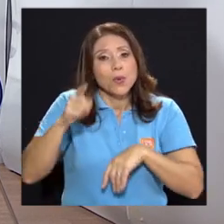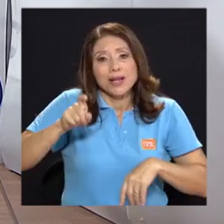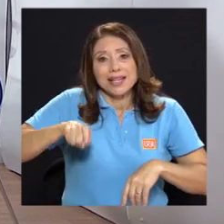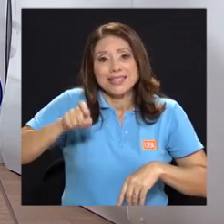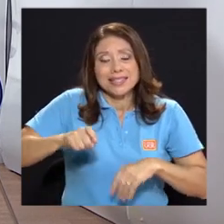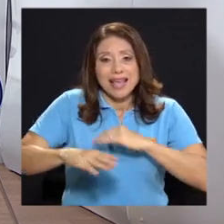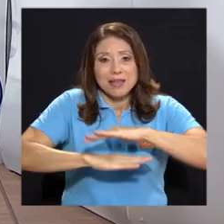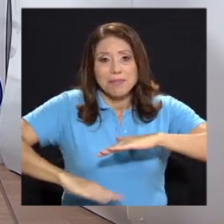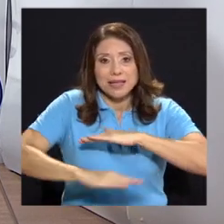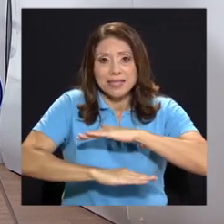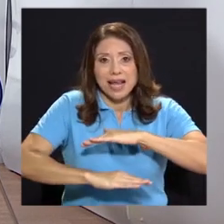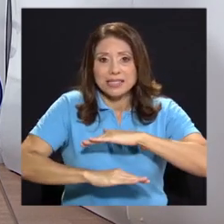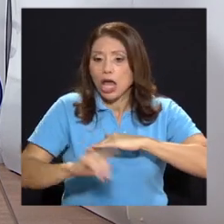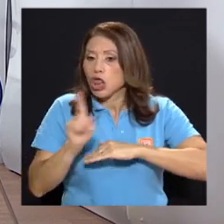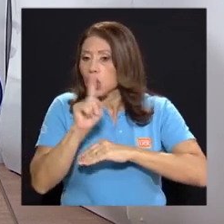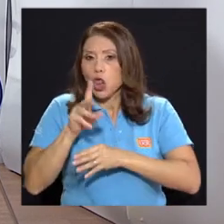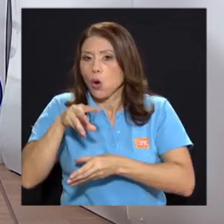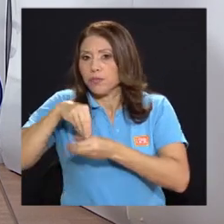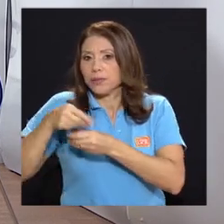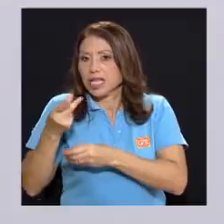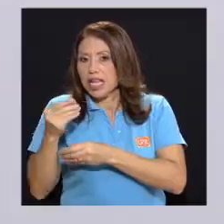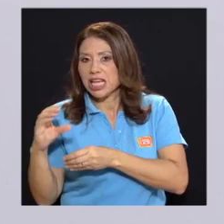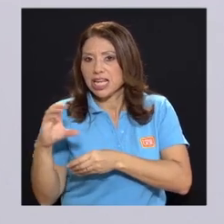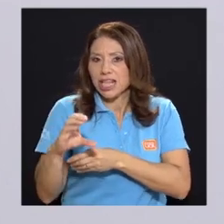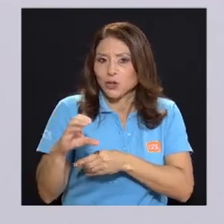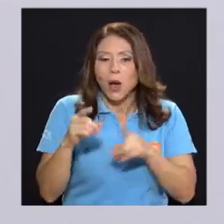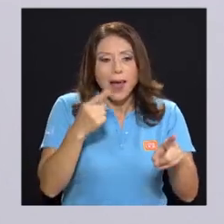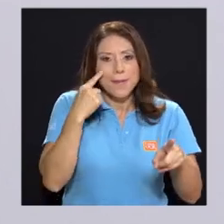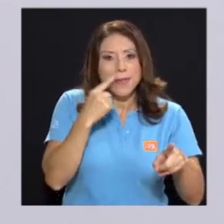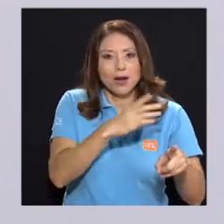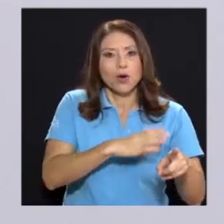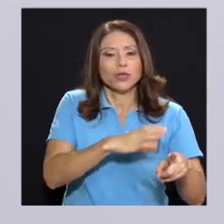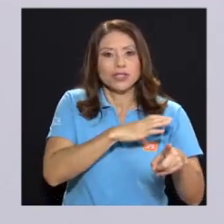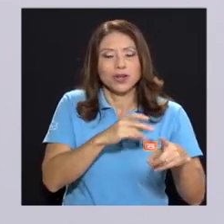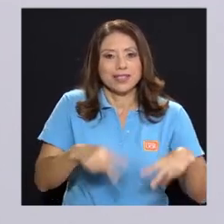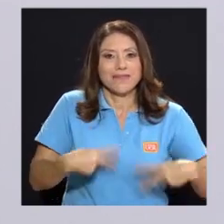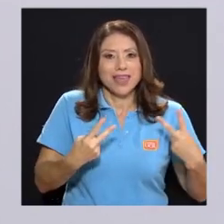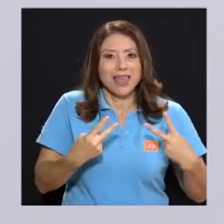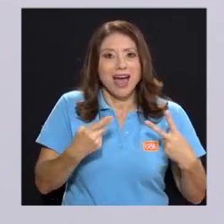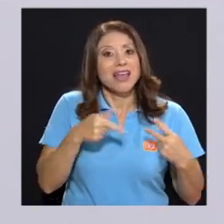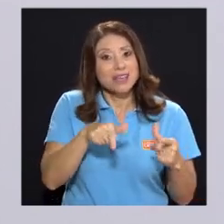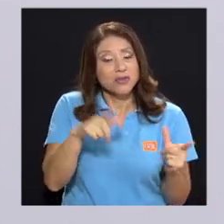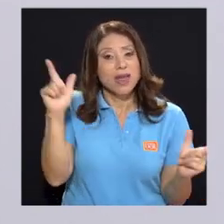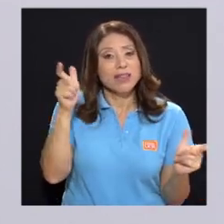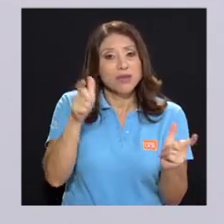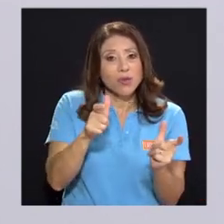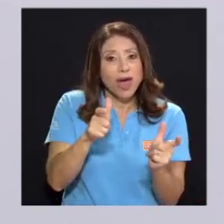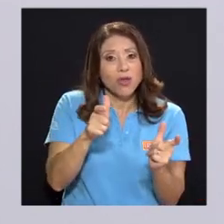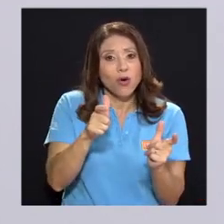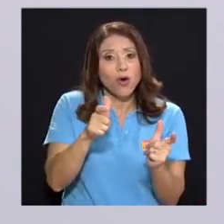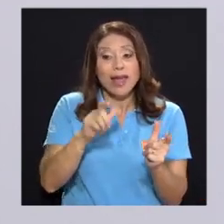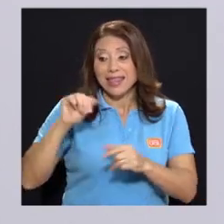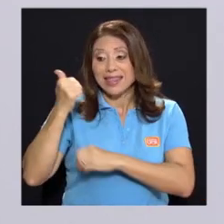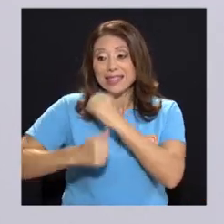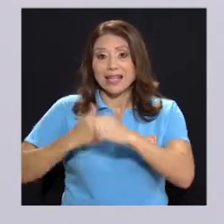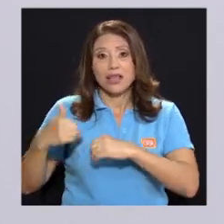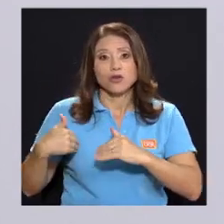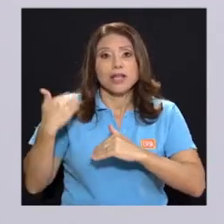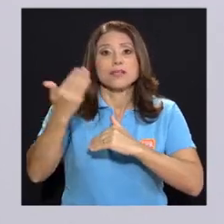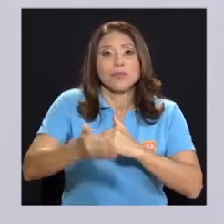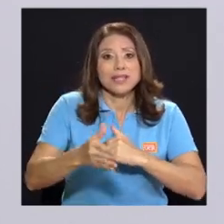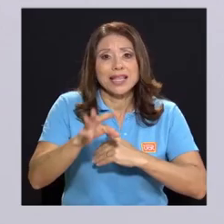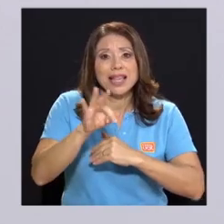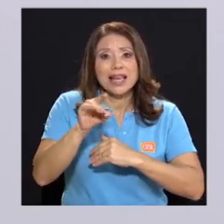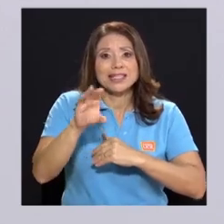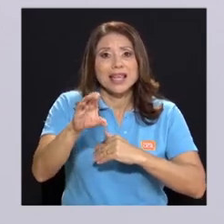ingresos sino las condiciones de vida ha disminuido la desigualdad muy alta diez años después del tlc y